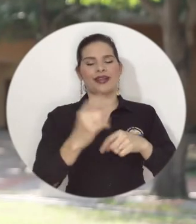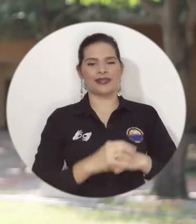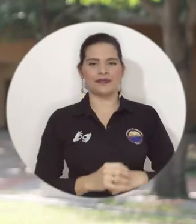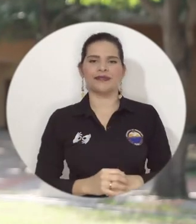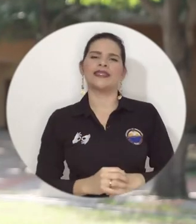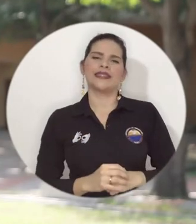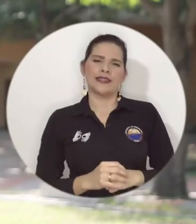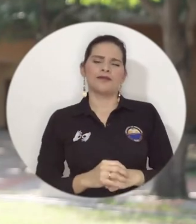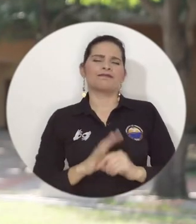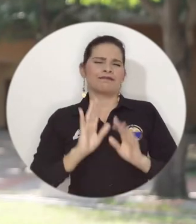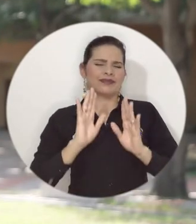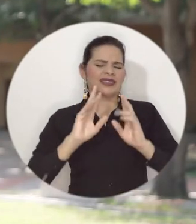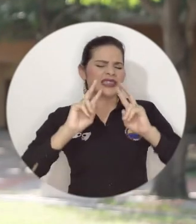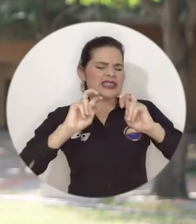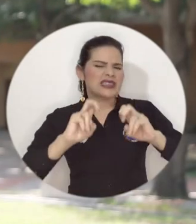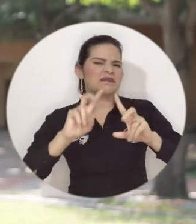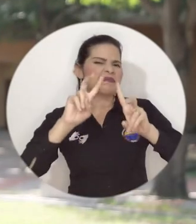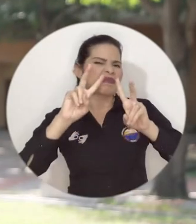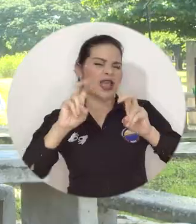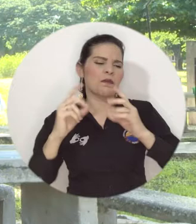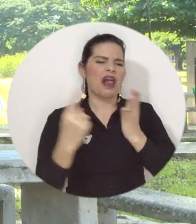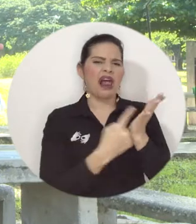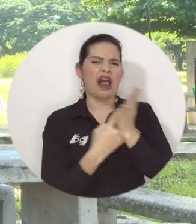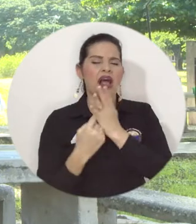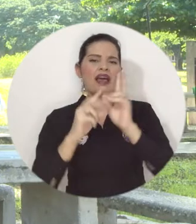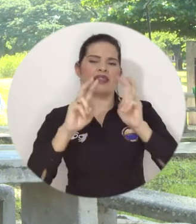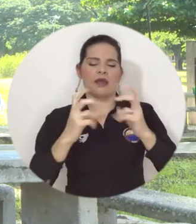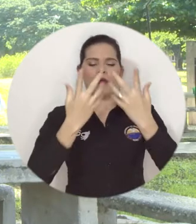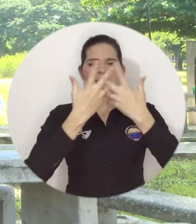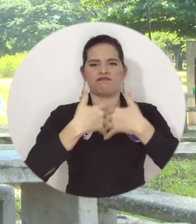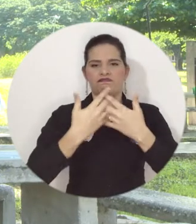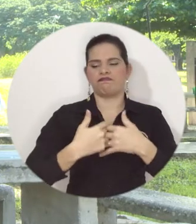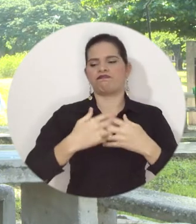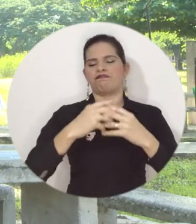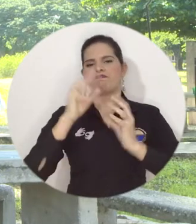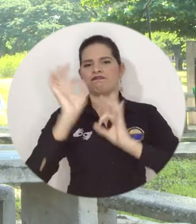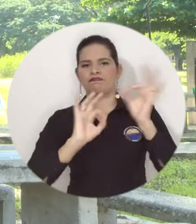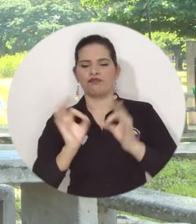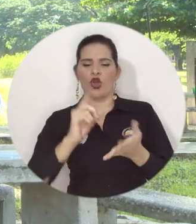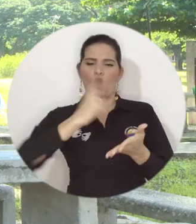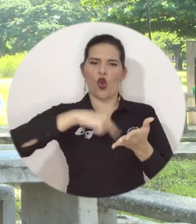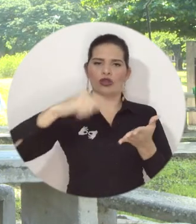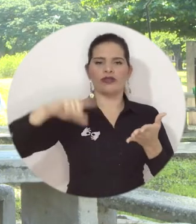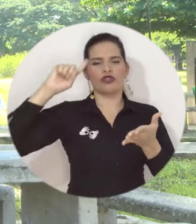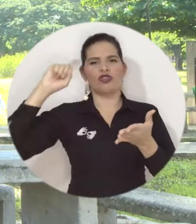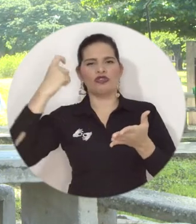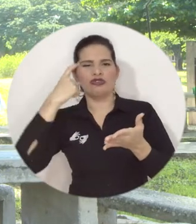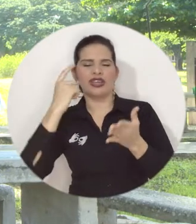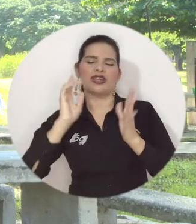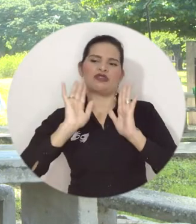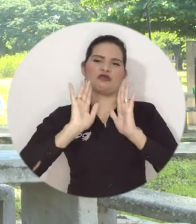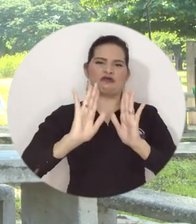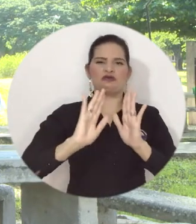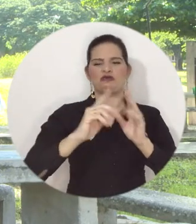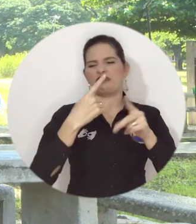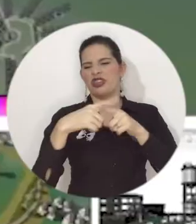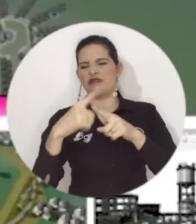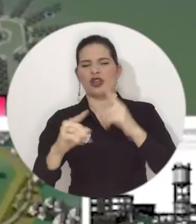temáticas afectadas por la pandemia de COVID-19, como la creación de empresas, la contratación estatal y la calidad de las obras